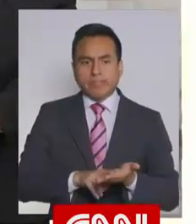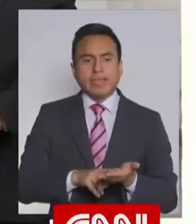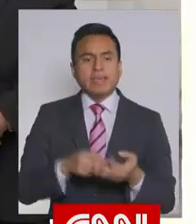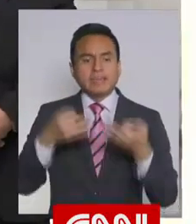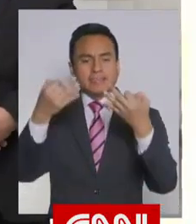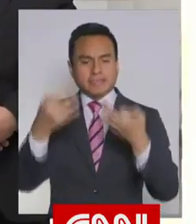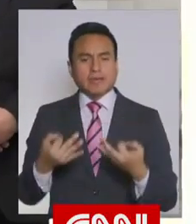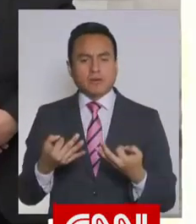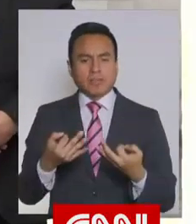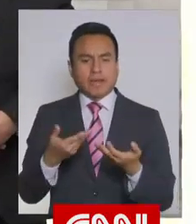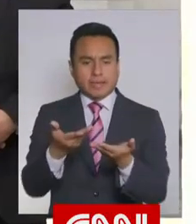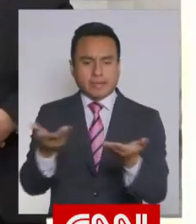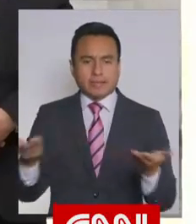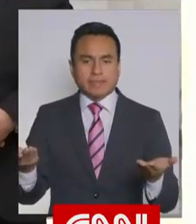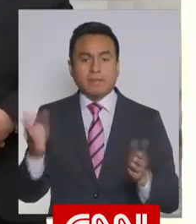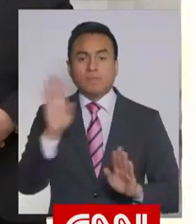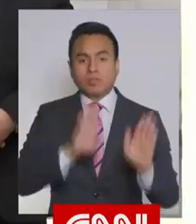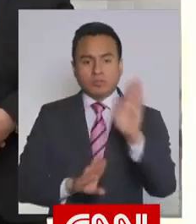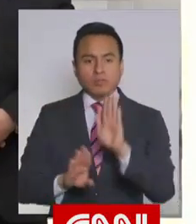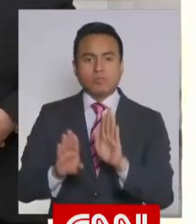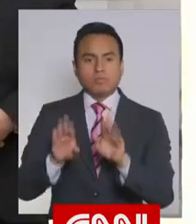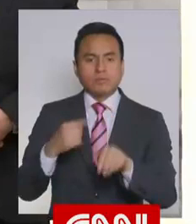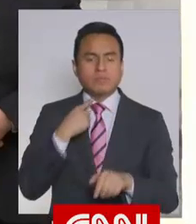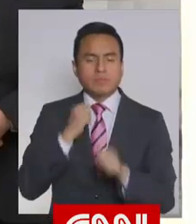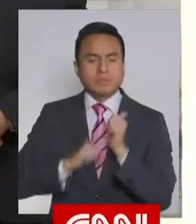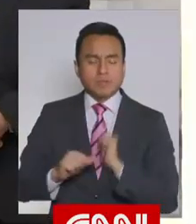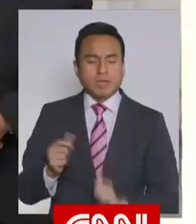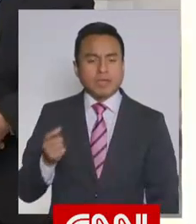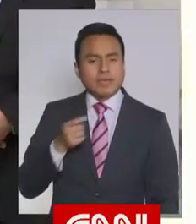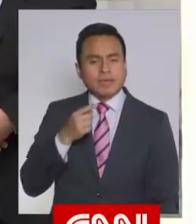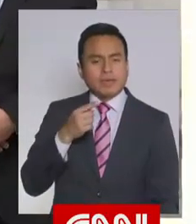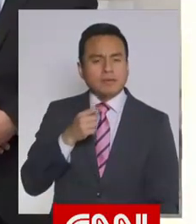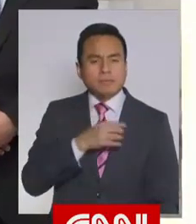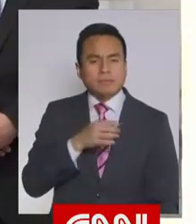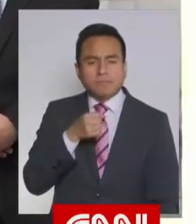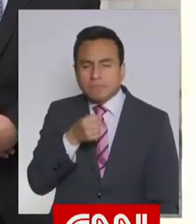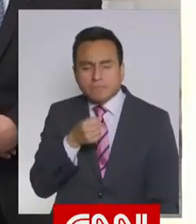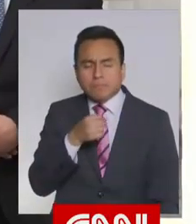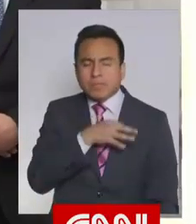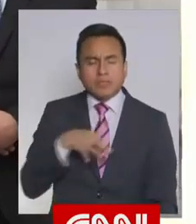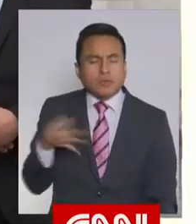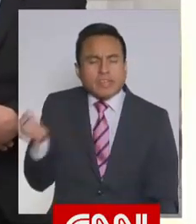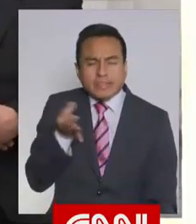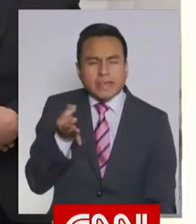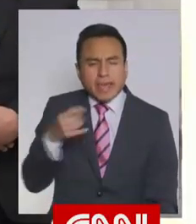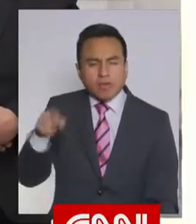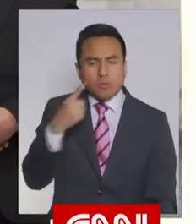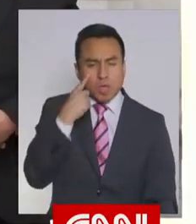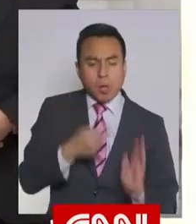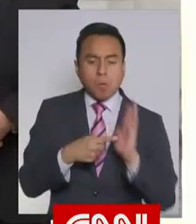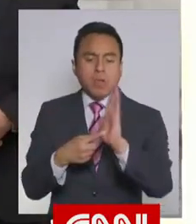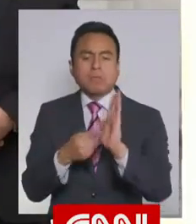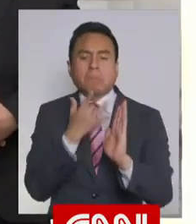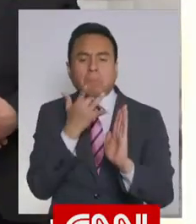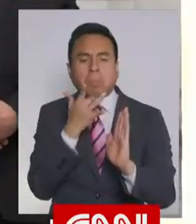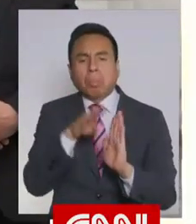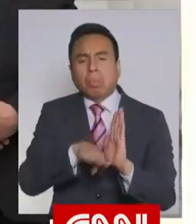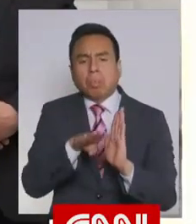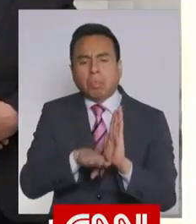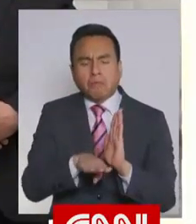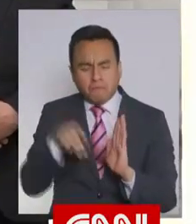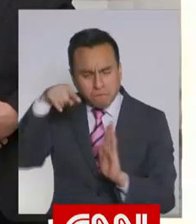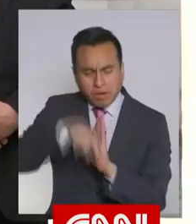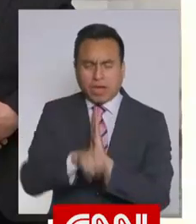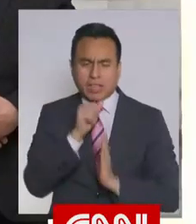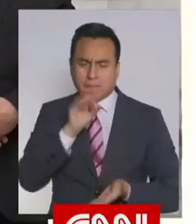seguridad como a la protección de los víctimas siniestra porque ellos dicen que este esta propuesta del gobierno son migajas usted